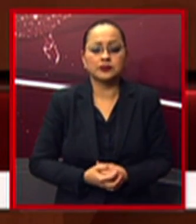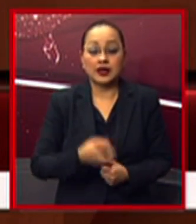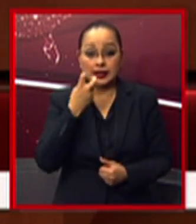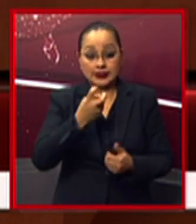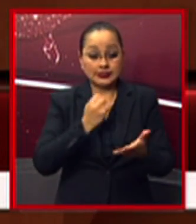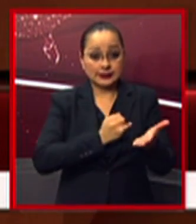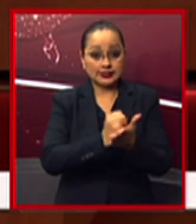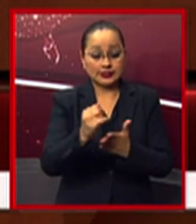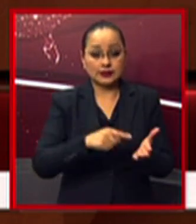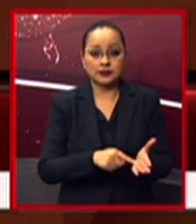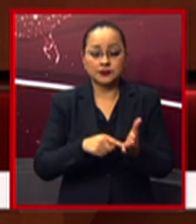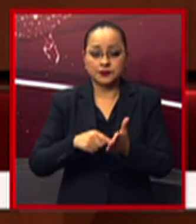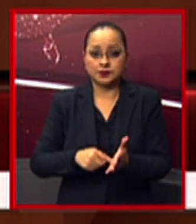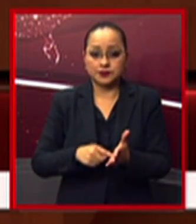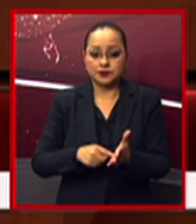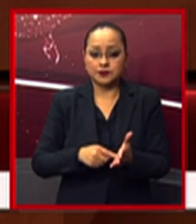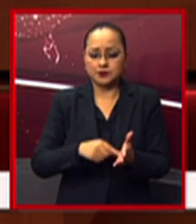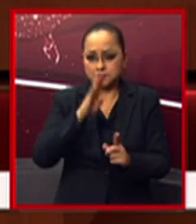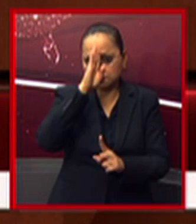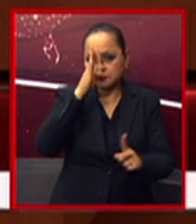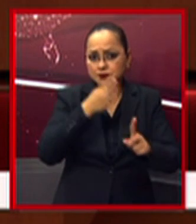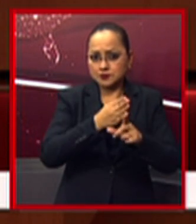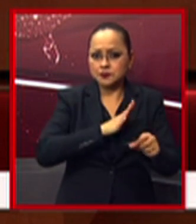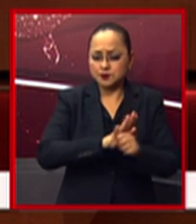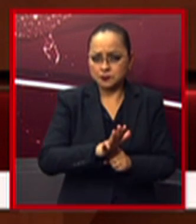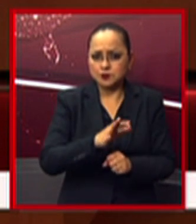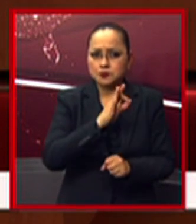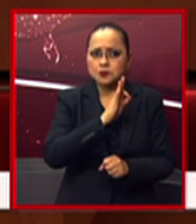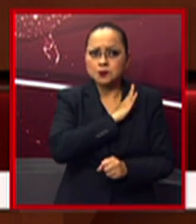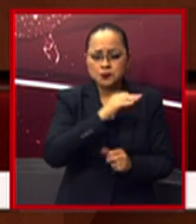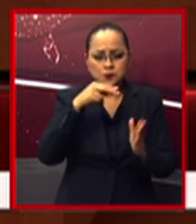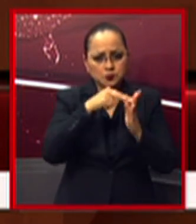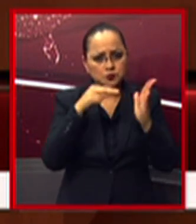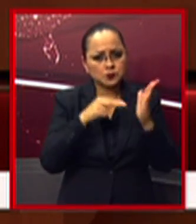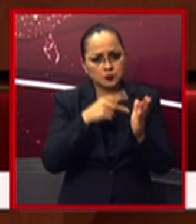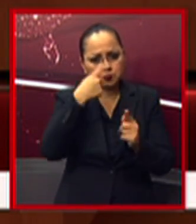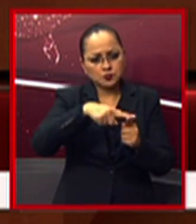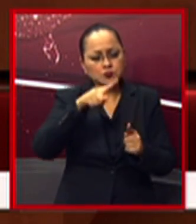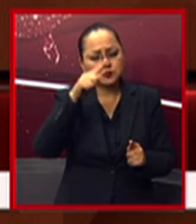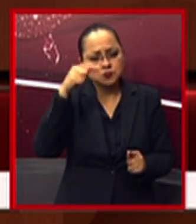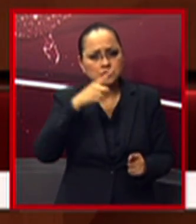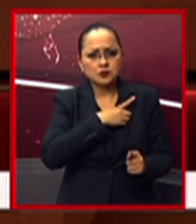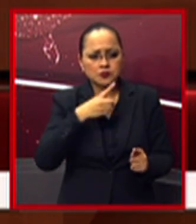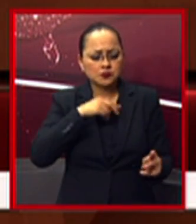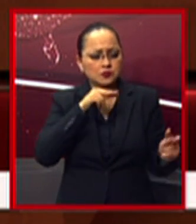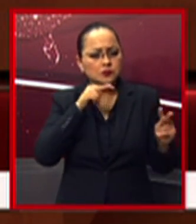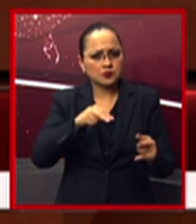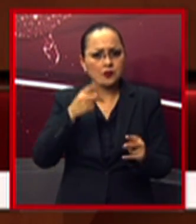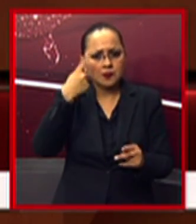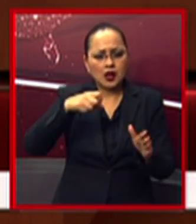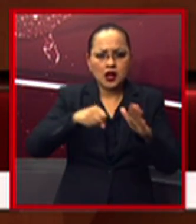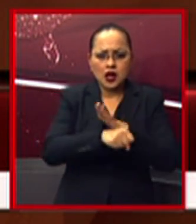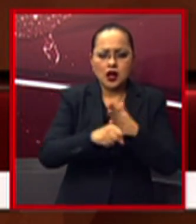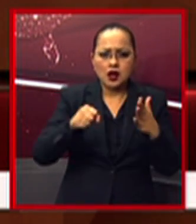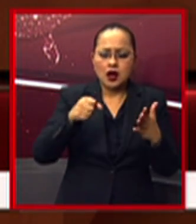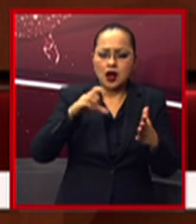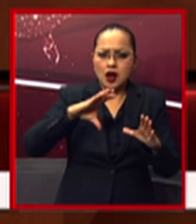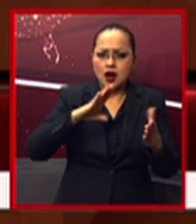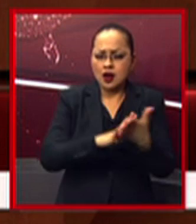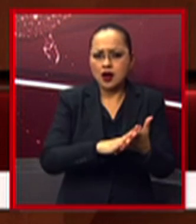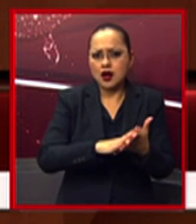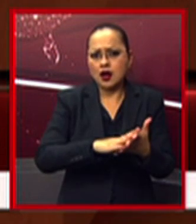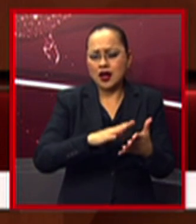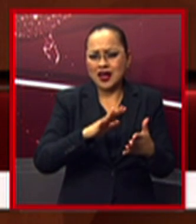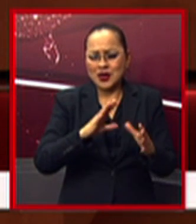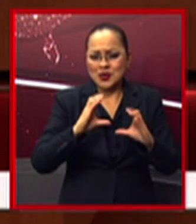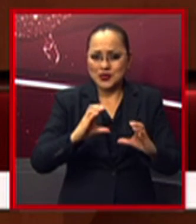decreto tiene por objeto establecer las normas que deberán observarse durante el internamiento por